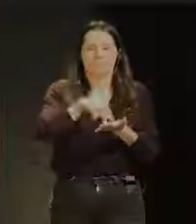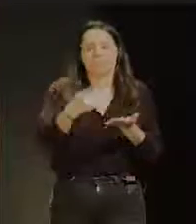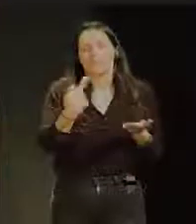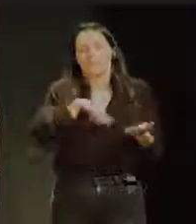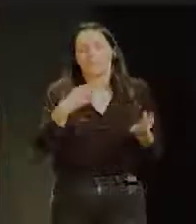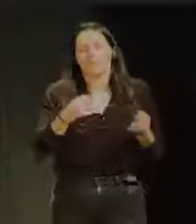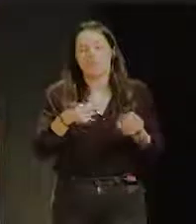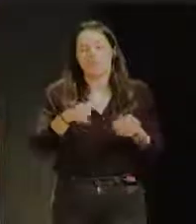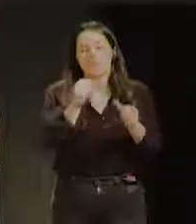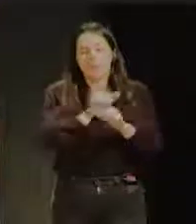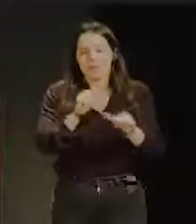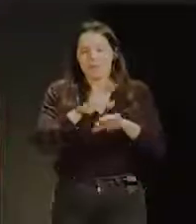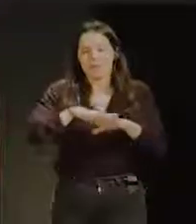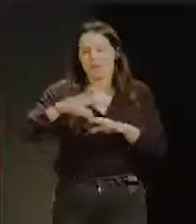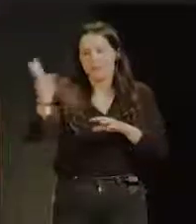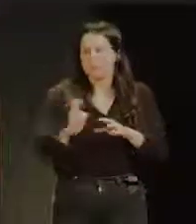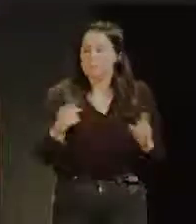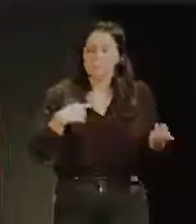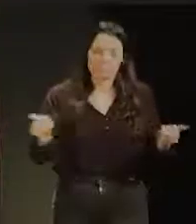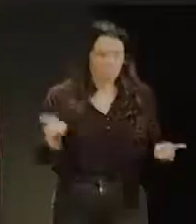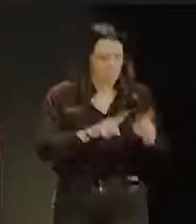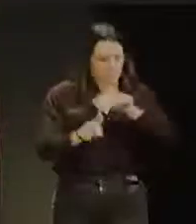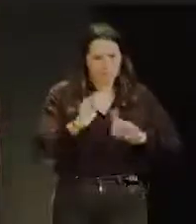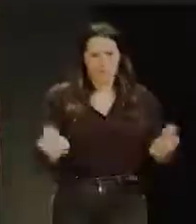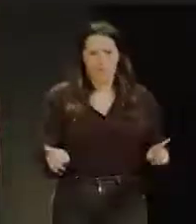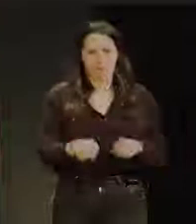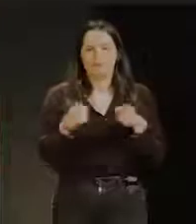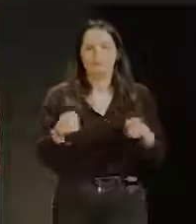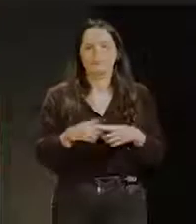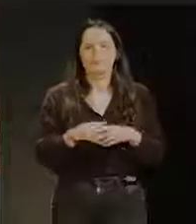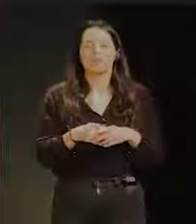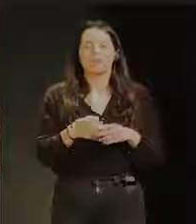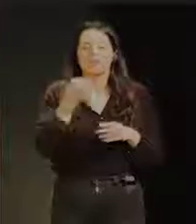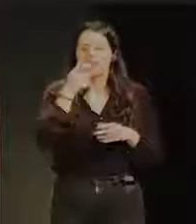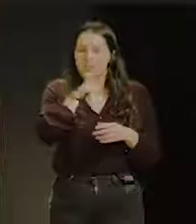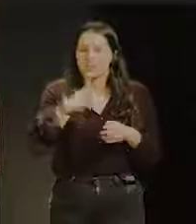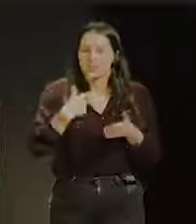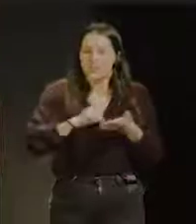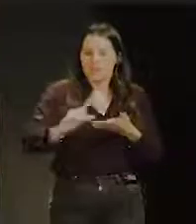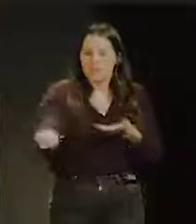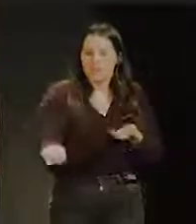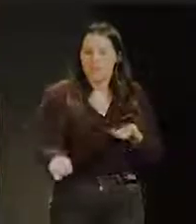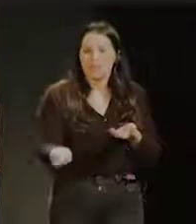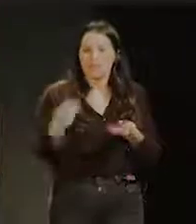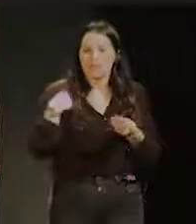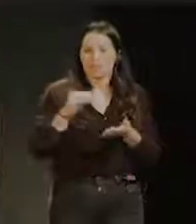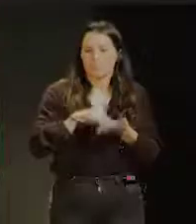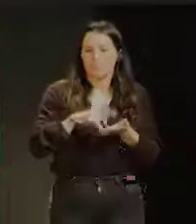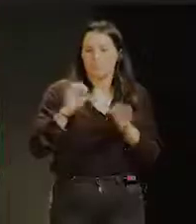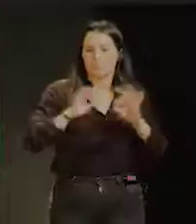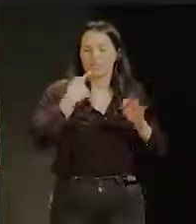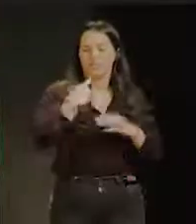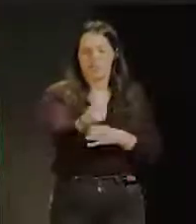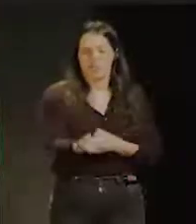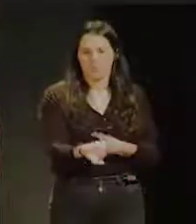un poco a que vuelvan, pues no pasa nada, porque normalmente en el teatro, si uno se quiere marchar de la sala, no se lo permiten. Por lo